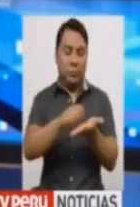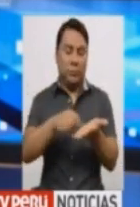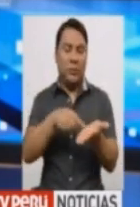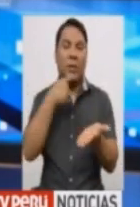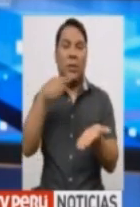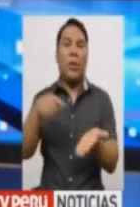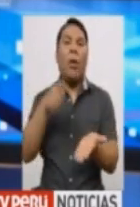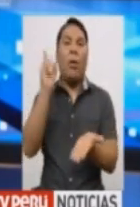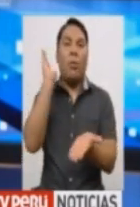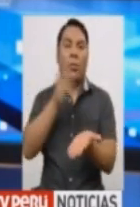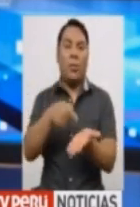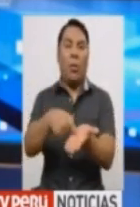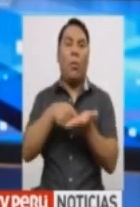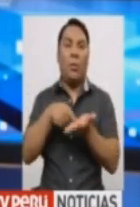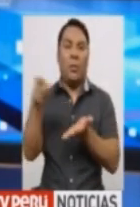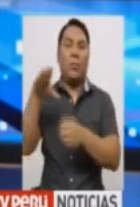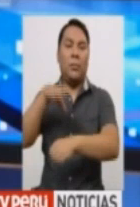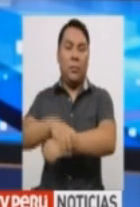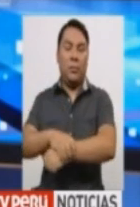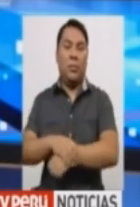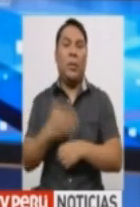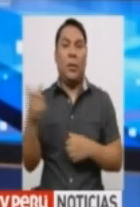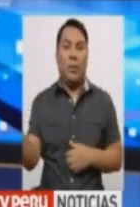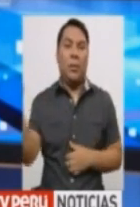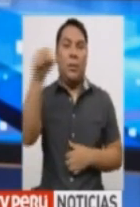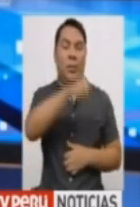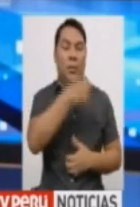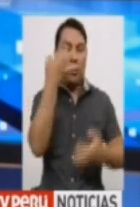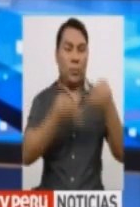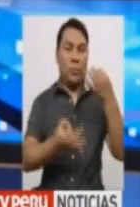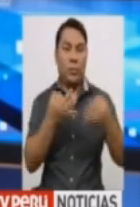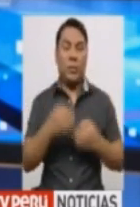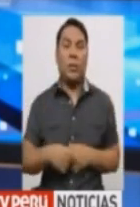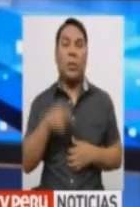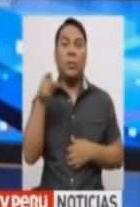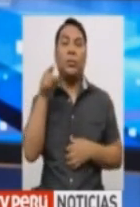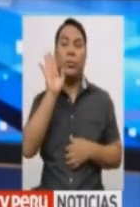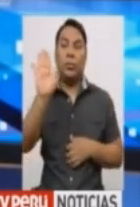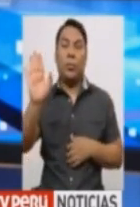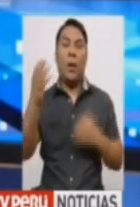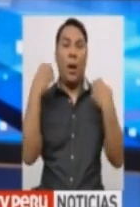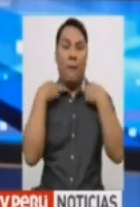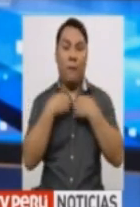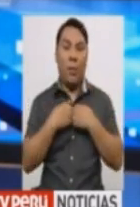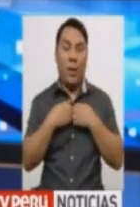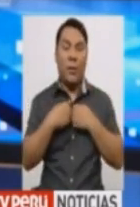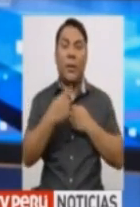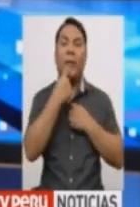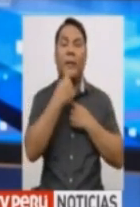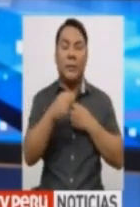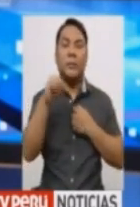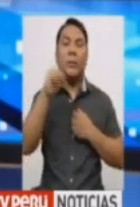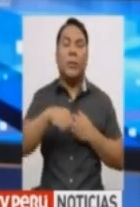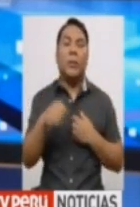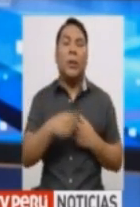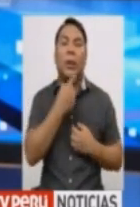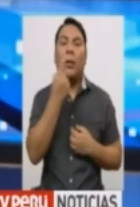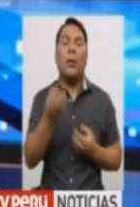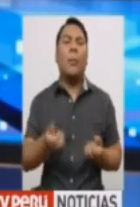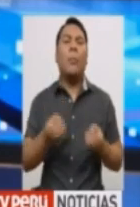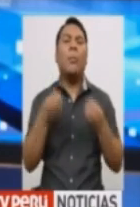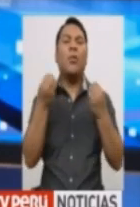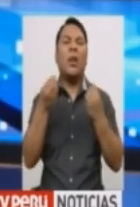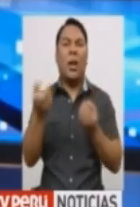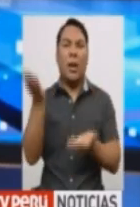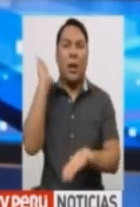preventiva y luego será trasladado hasta requisitoria. Su abogado Luis Peña dijo que su defendido quiere saber cuál es la imputación que